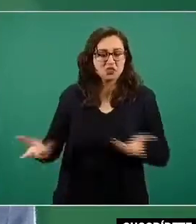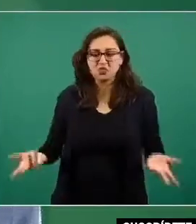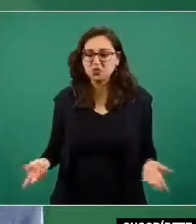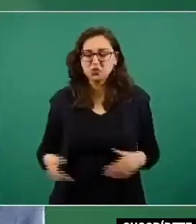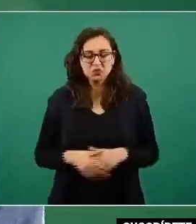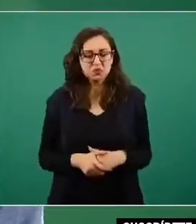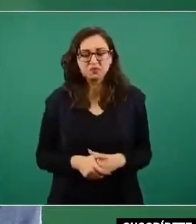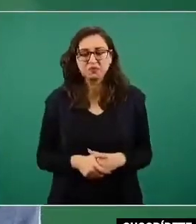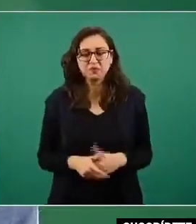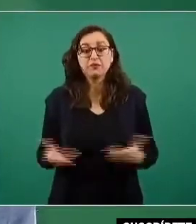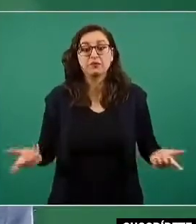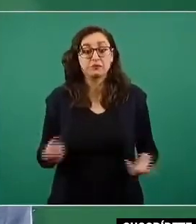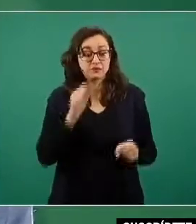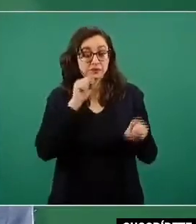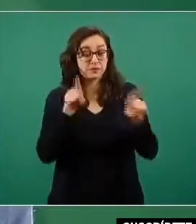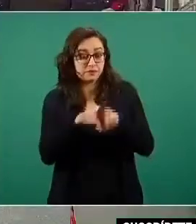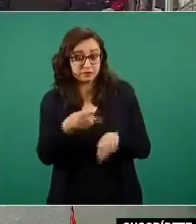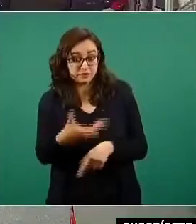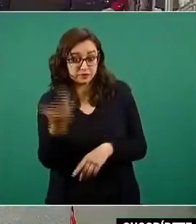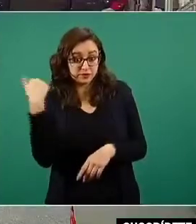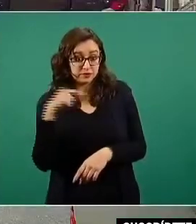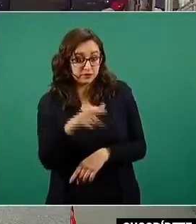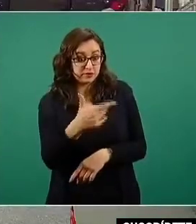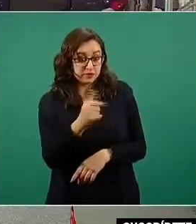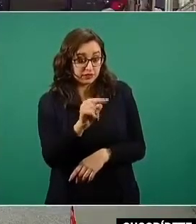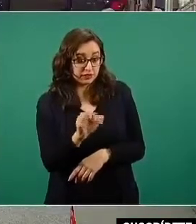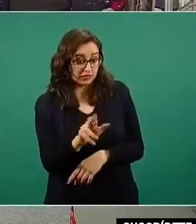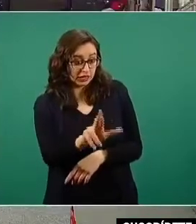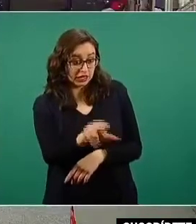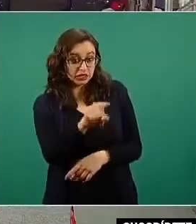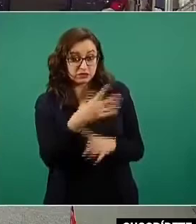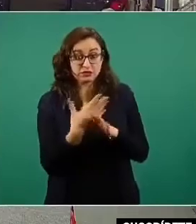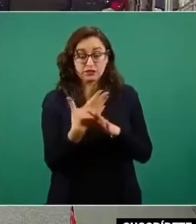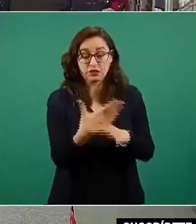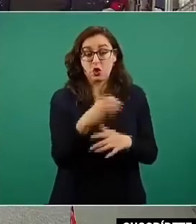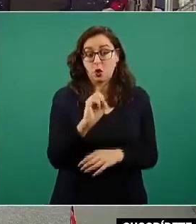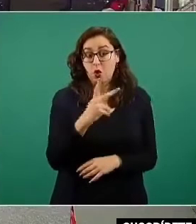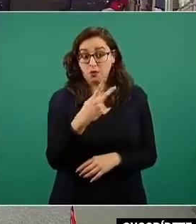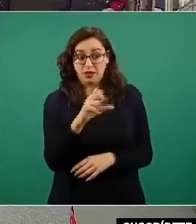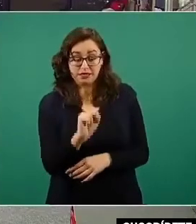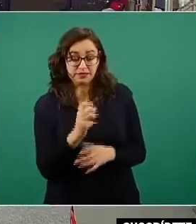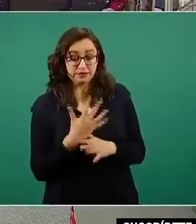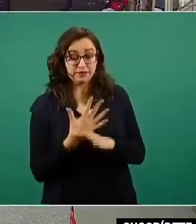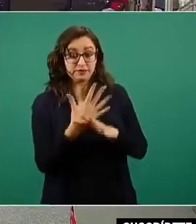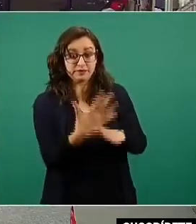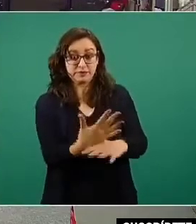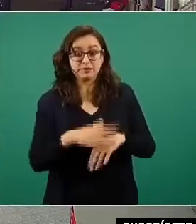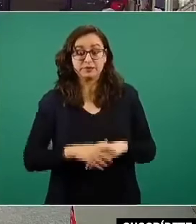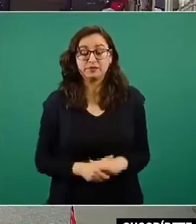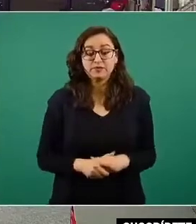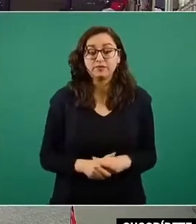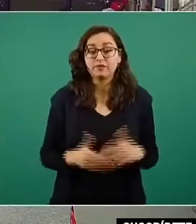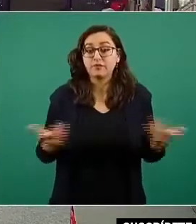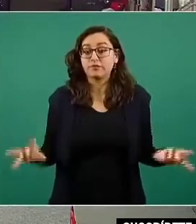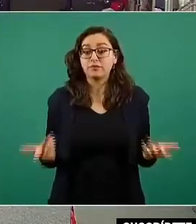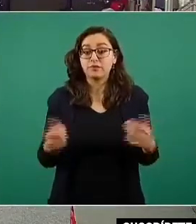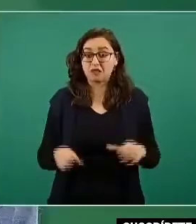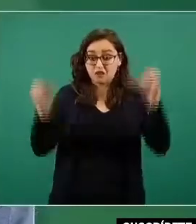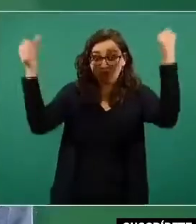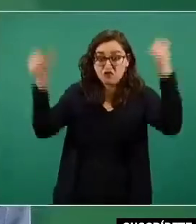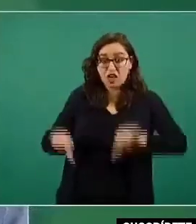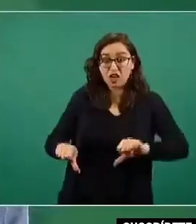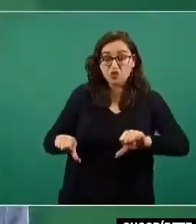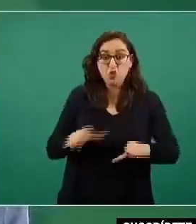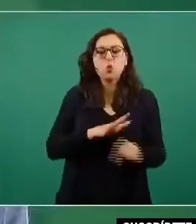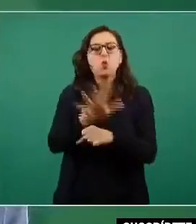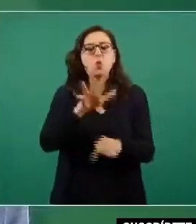días, porque fue el mismo mensaje que dio la directora general de la Organización Panamericana de la Salud. El énfasis en la idea del fracaso es que la humanidad